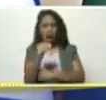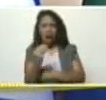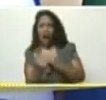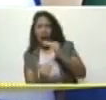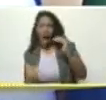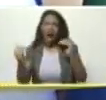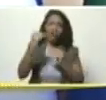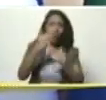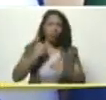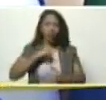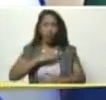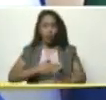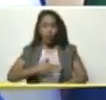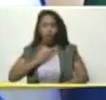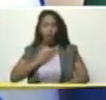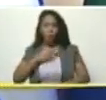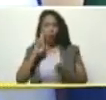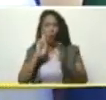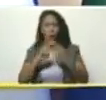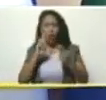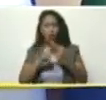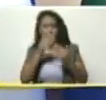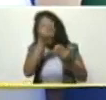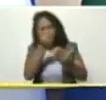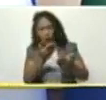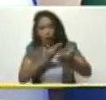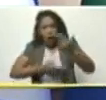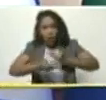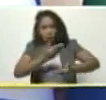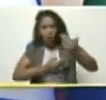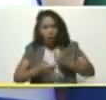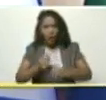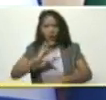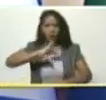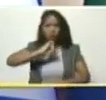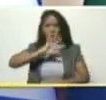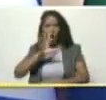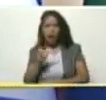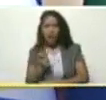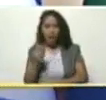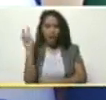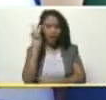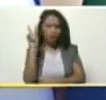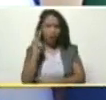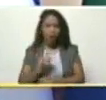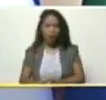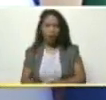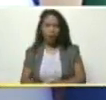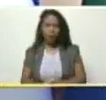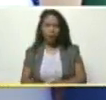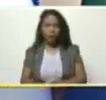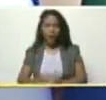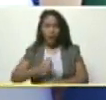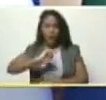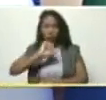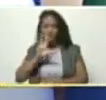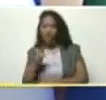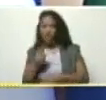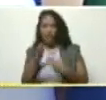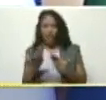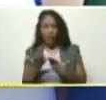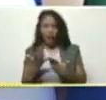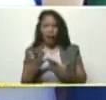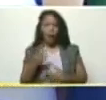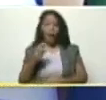podríamos nosotros conocer de las relaciones entre Sudáfrica y Venezuela. La Sudáfrica de